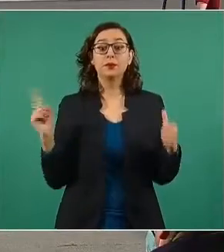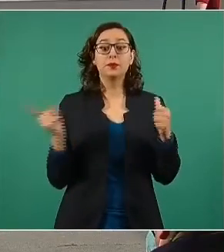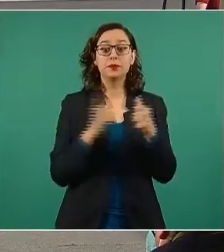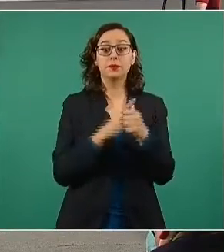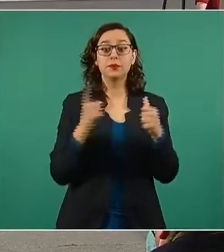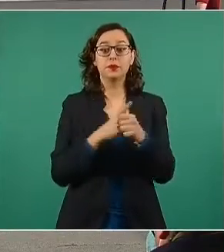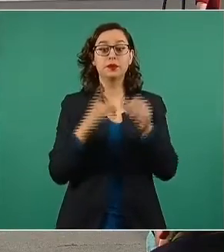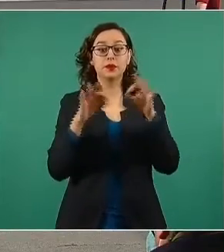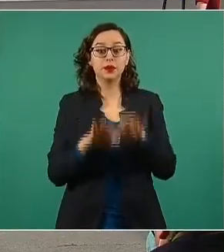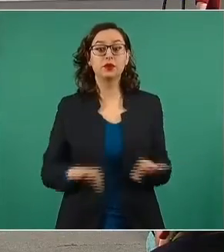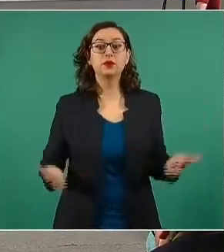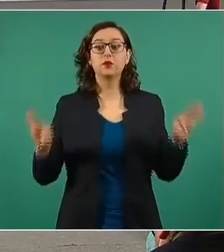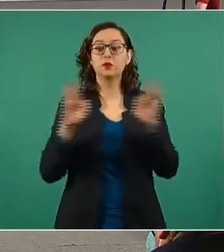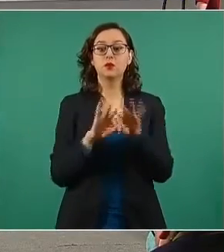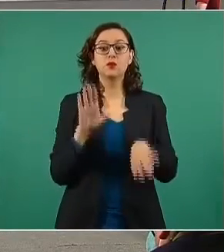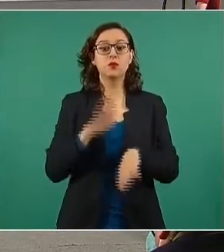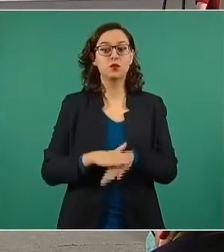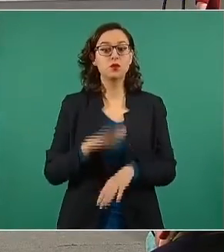el interés